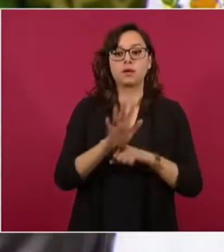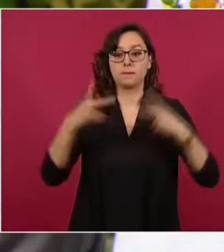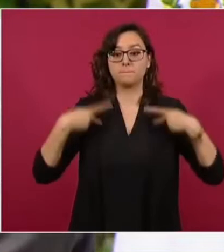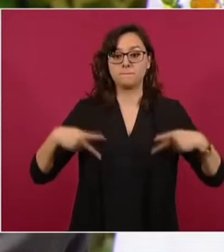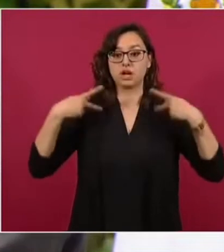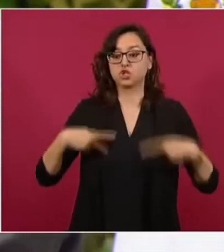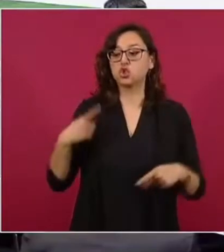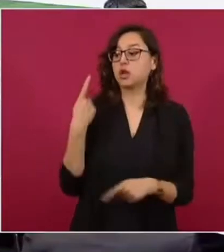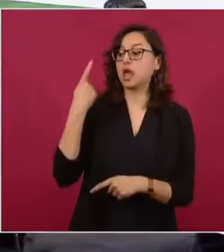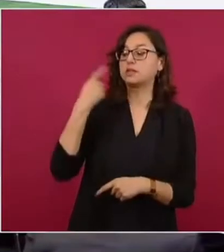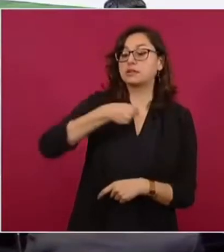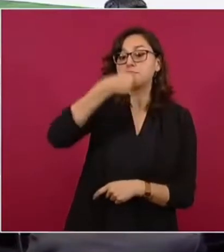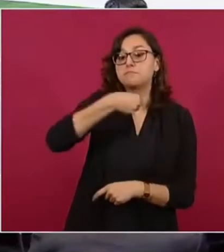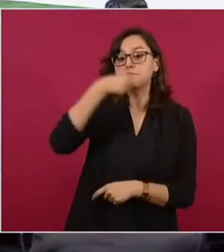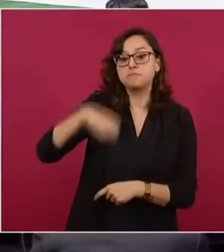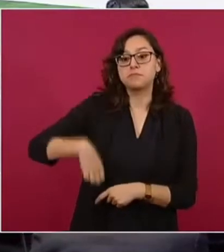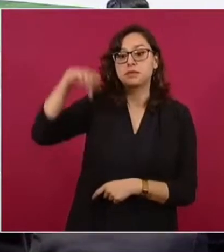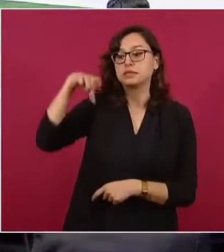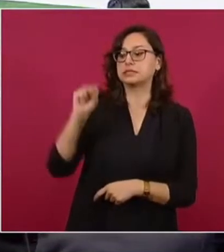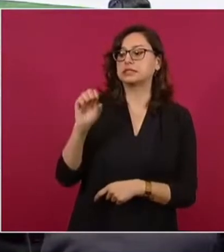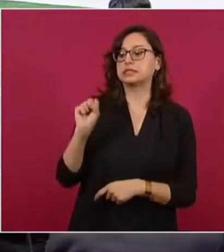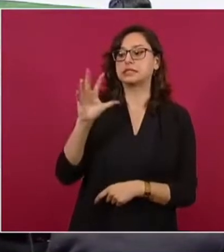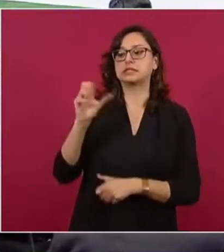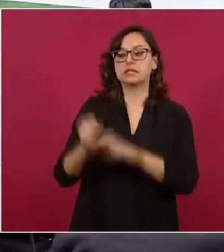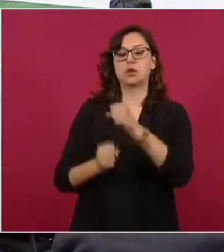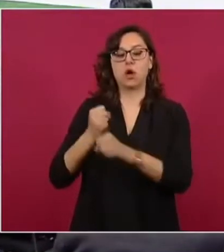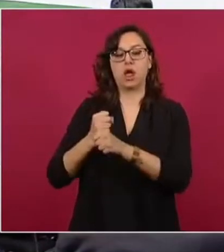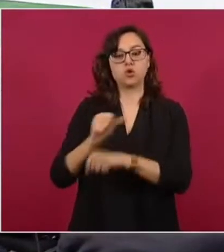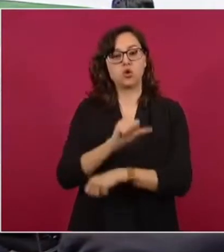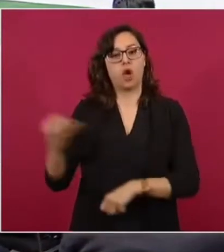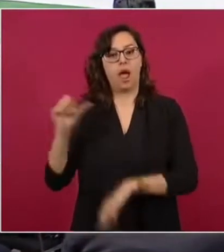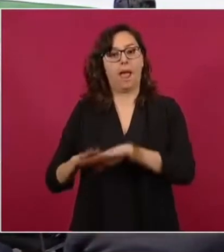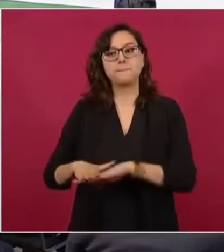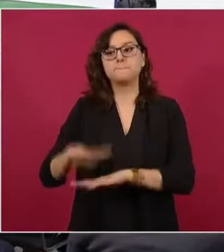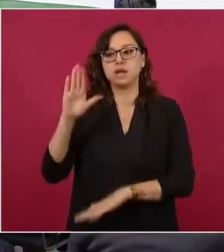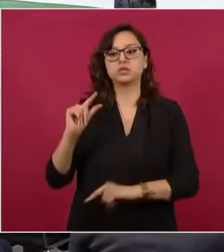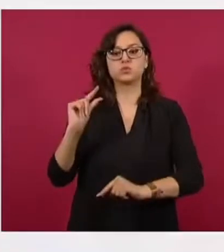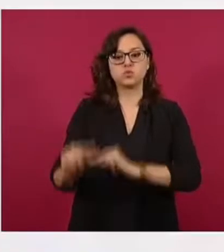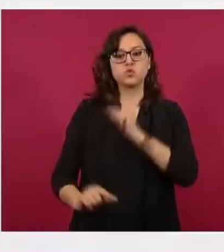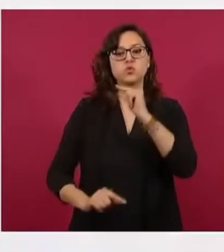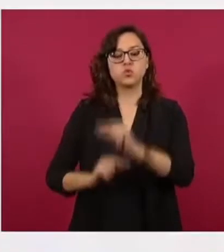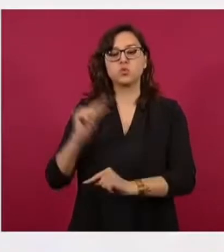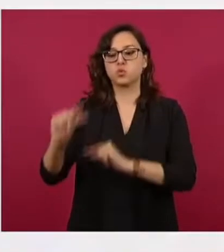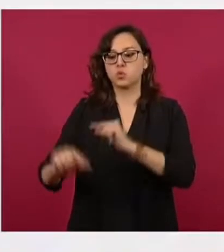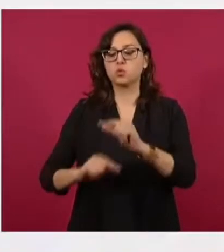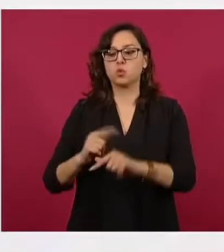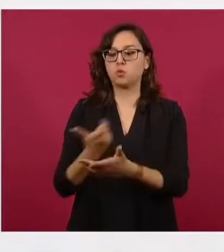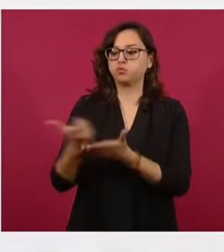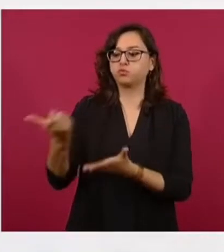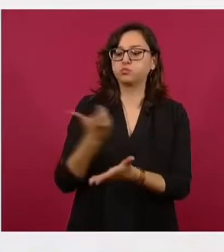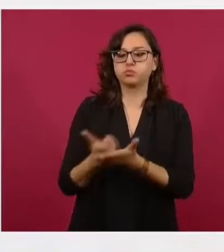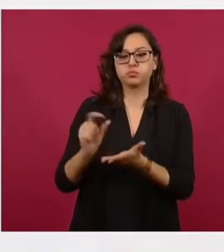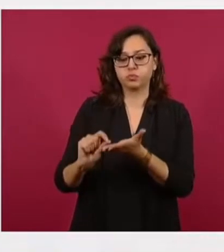entregaría a partir de los 65 años y se incrementaría gradualmente hasta llegar al doble